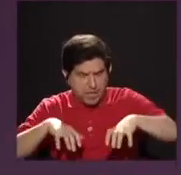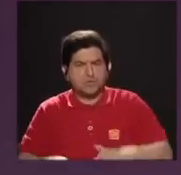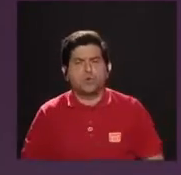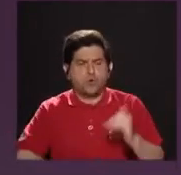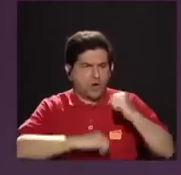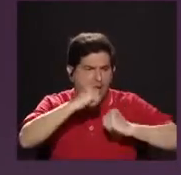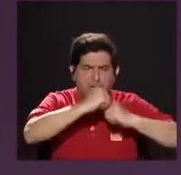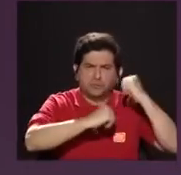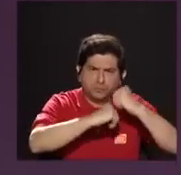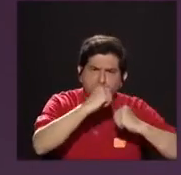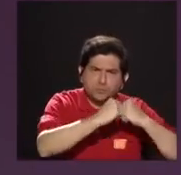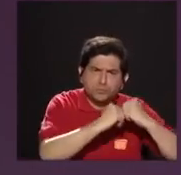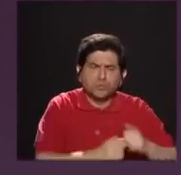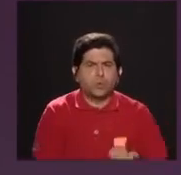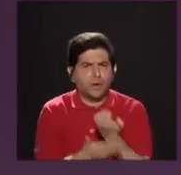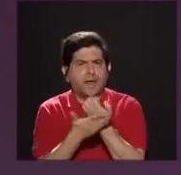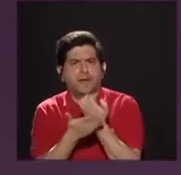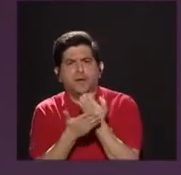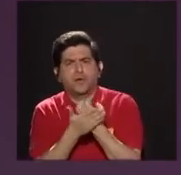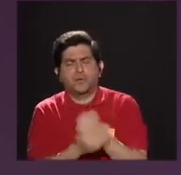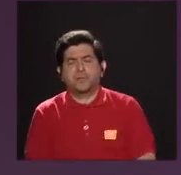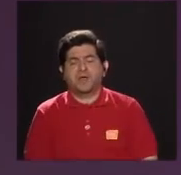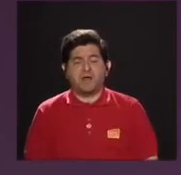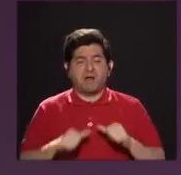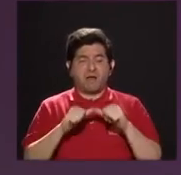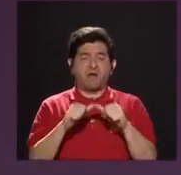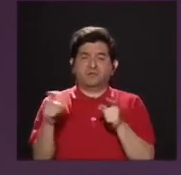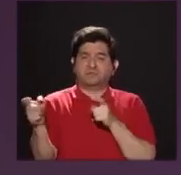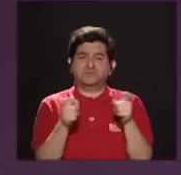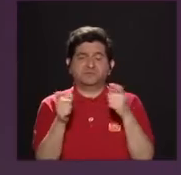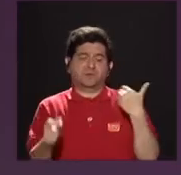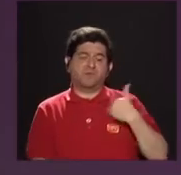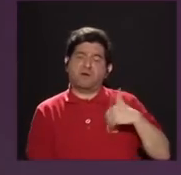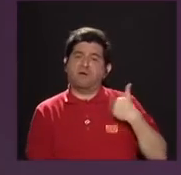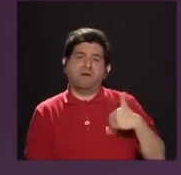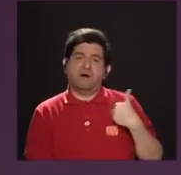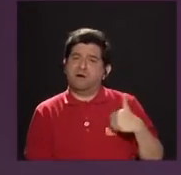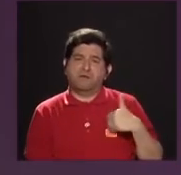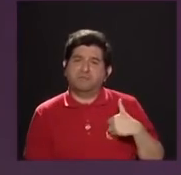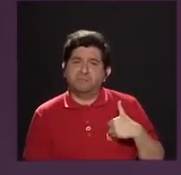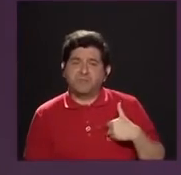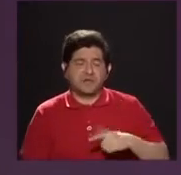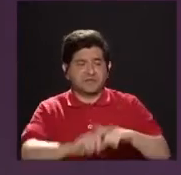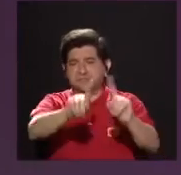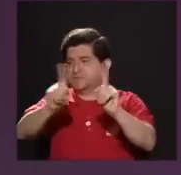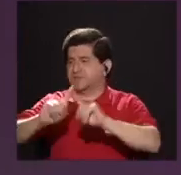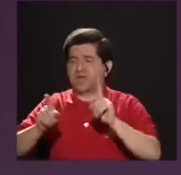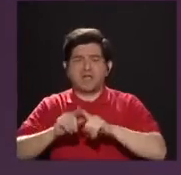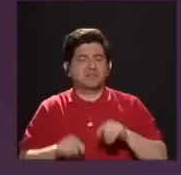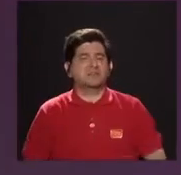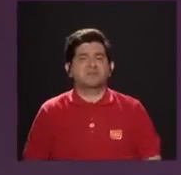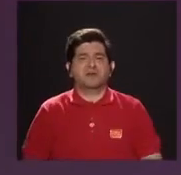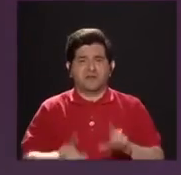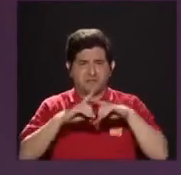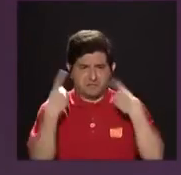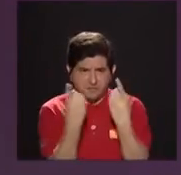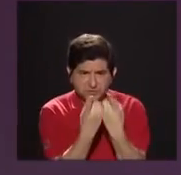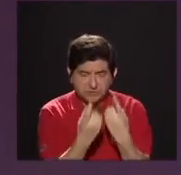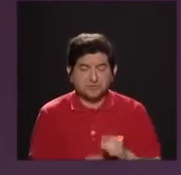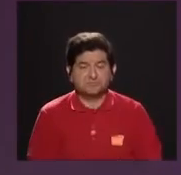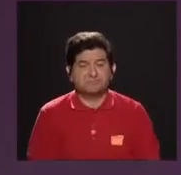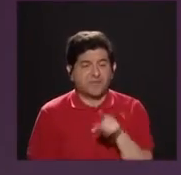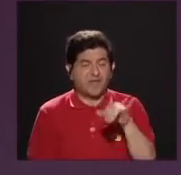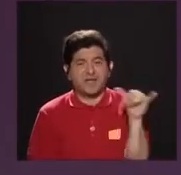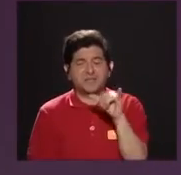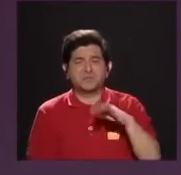de infraestructura, de economía, siguen a cargo, ¿verdad?, de los hombres en los distintos departamentos. Entonces, eso viene